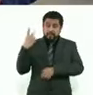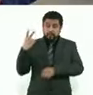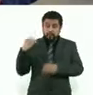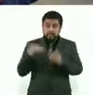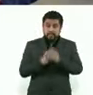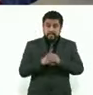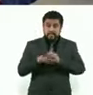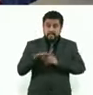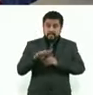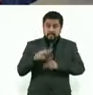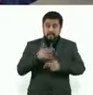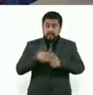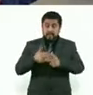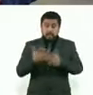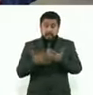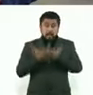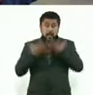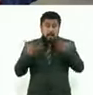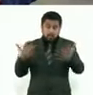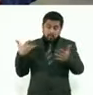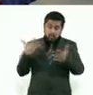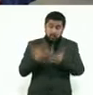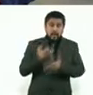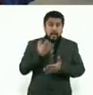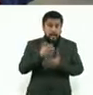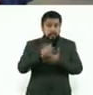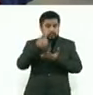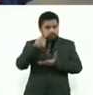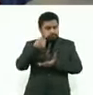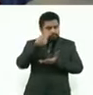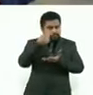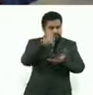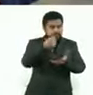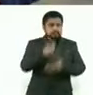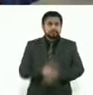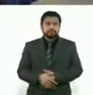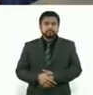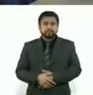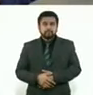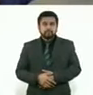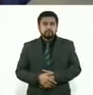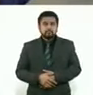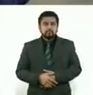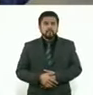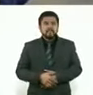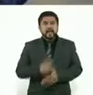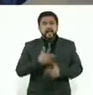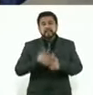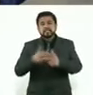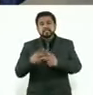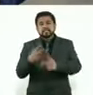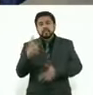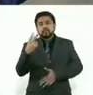y repavimentación, es lo que tenemos asignado hasta terminar